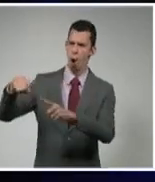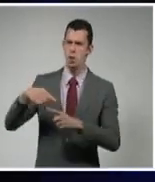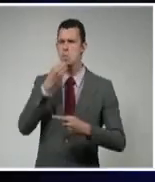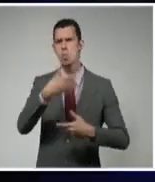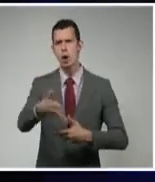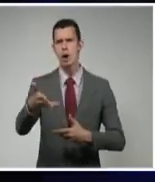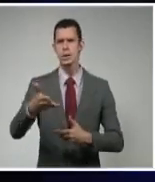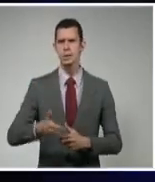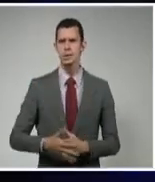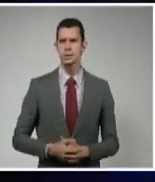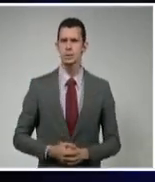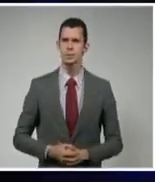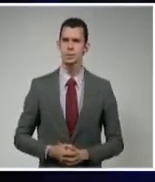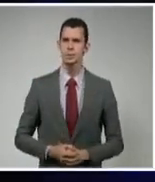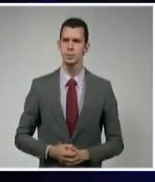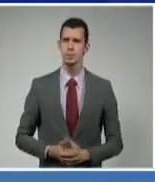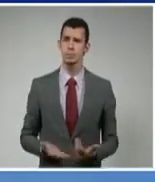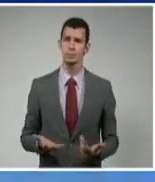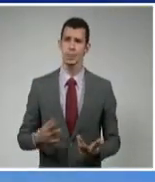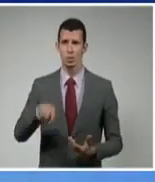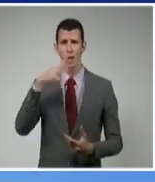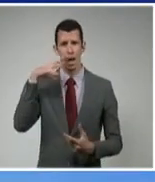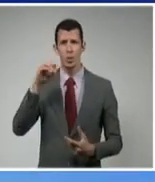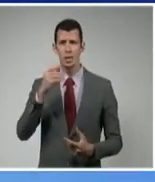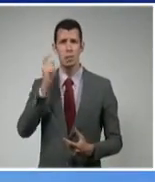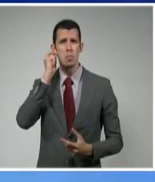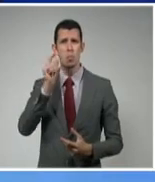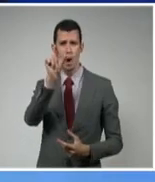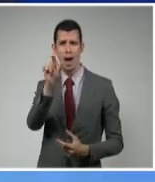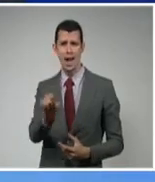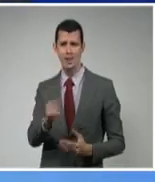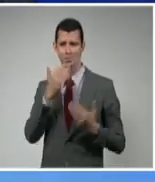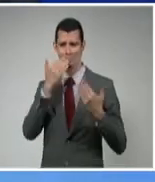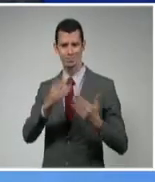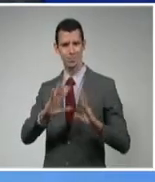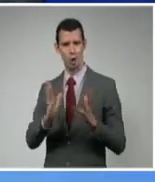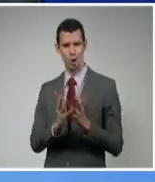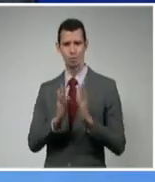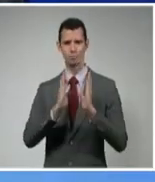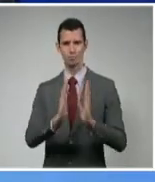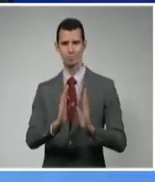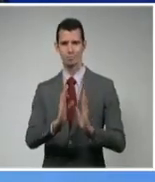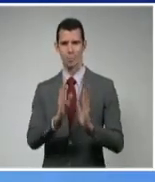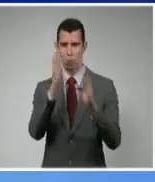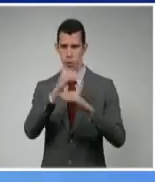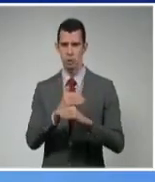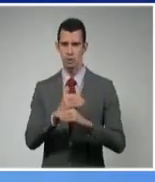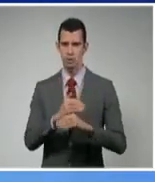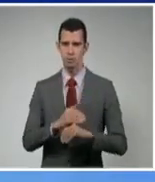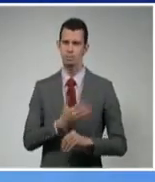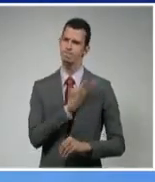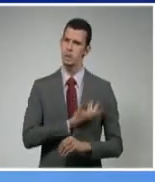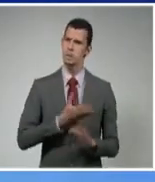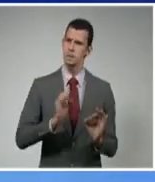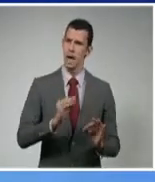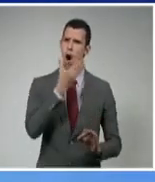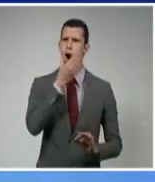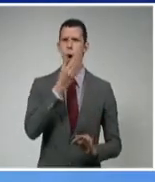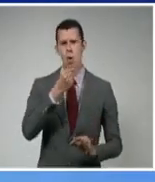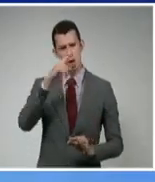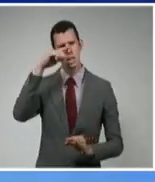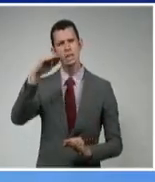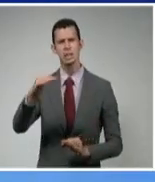Queda muy poco por decir después de esto, ¿verdad? Tan lamentable es que existan muchachos muy jóvenes, jóvenes pero responsables ya,